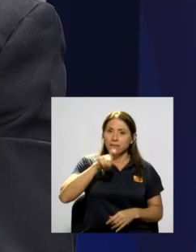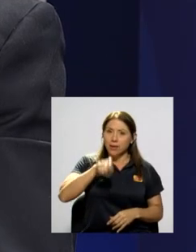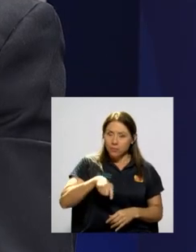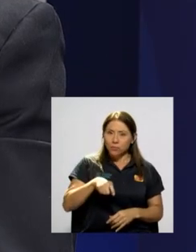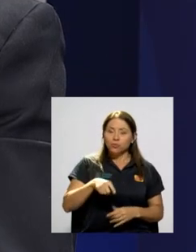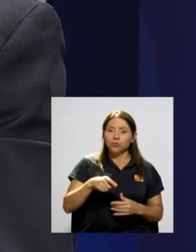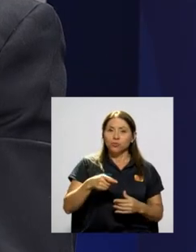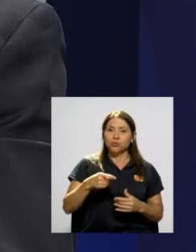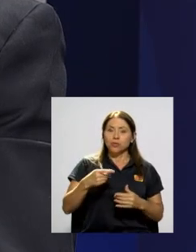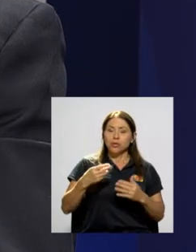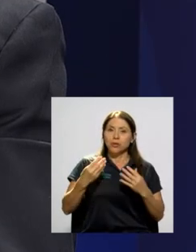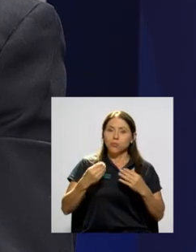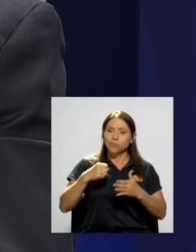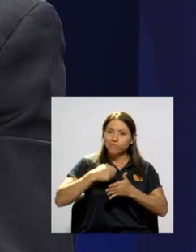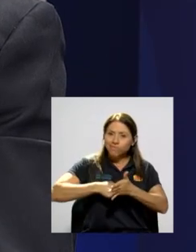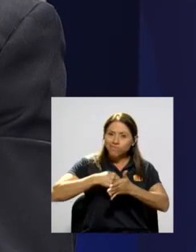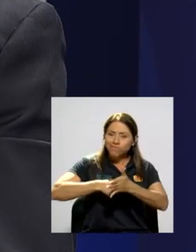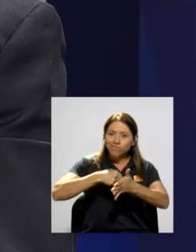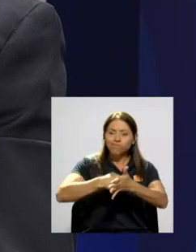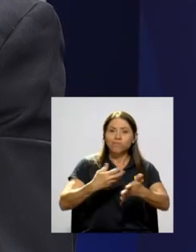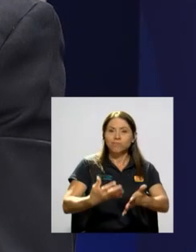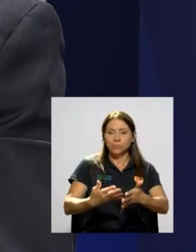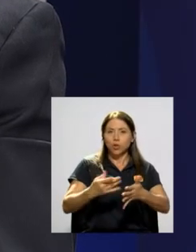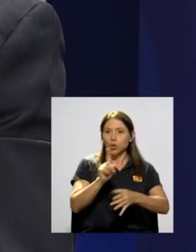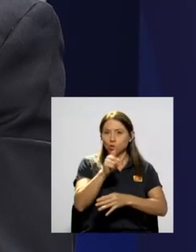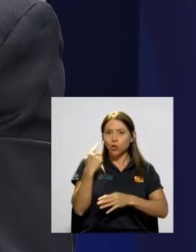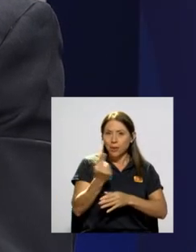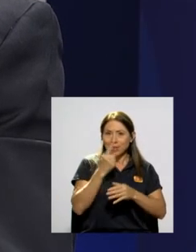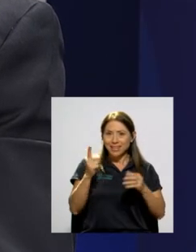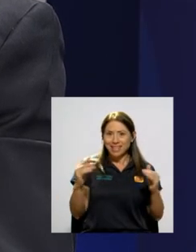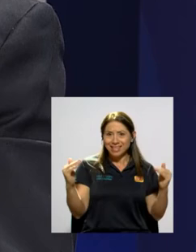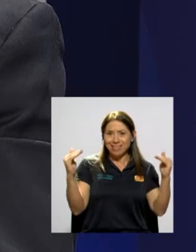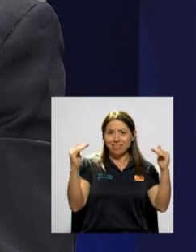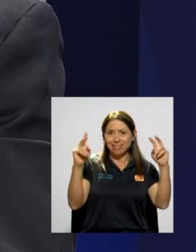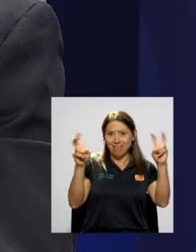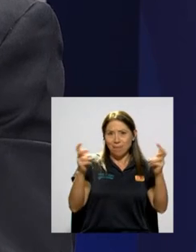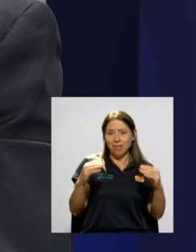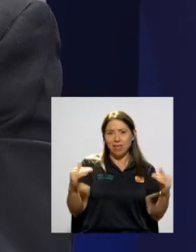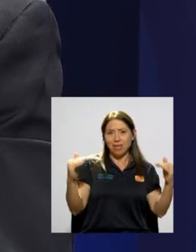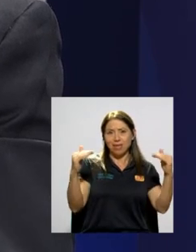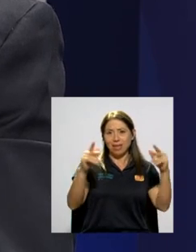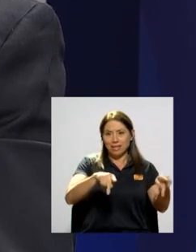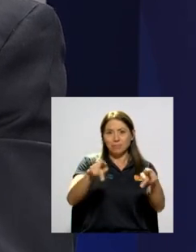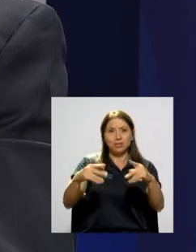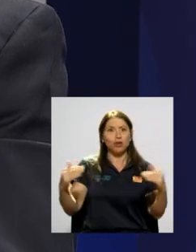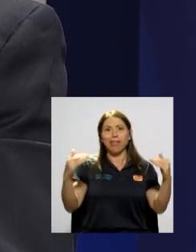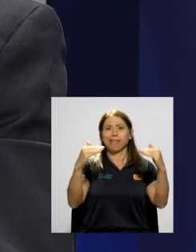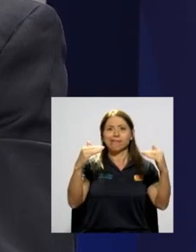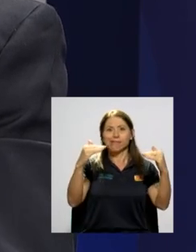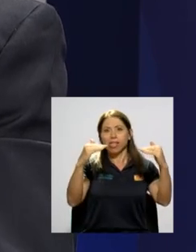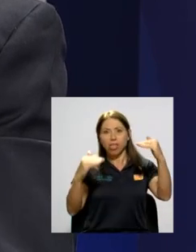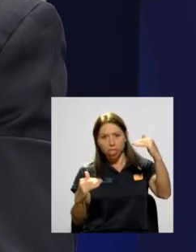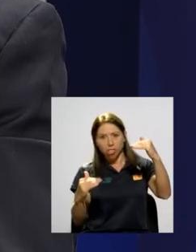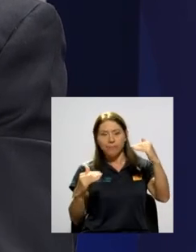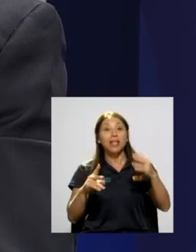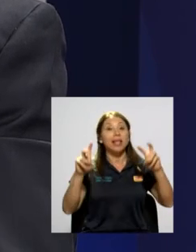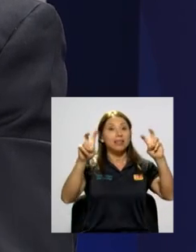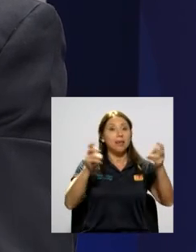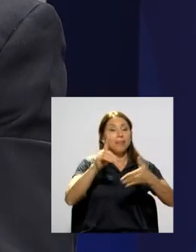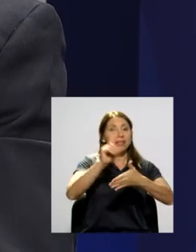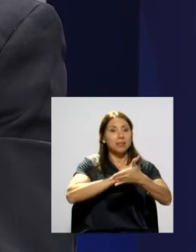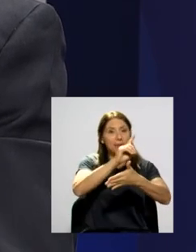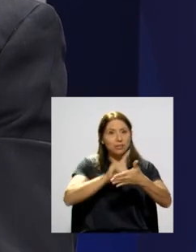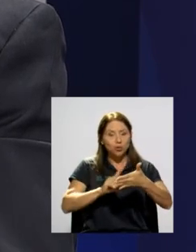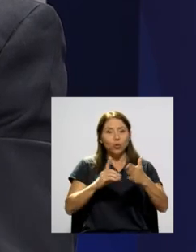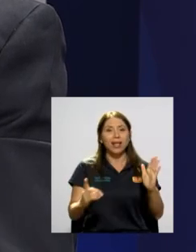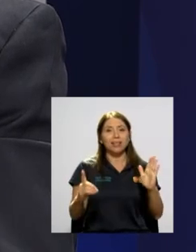entrarle a fondo. ¿Sí? No solo este tema de la desigualdad, que lo hemos subrayado tanto, el tema de la discriminación, el tema de los